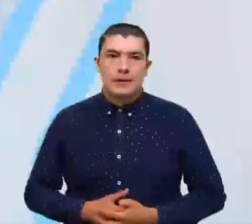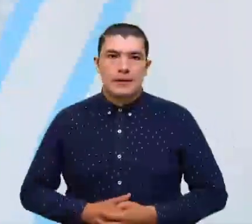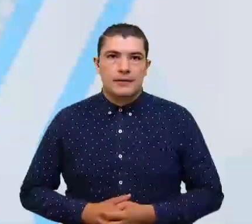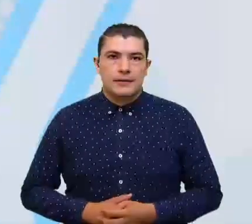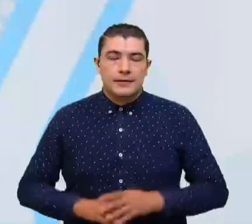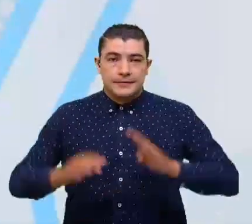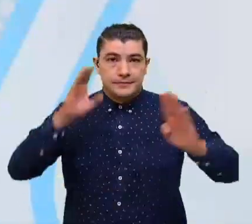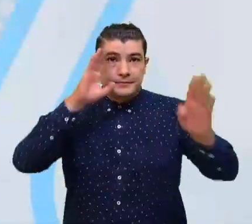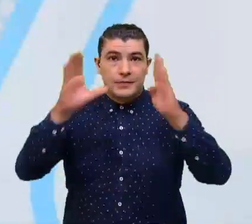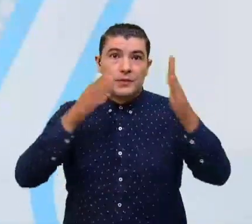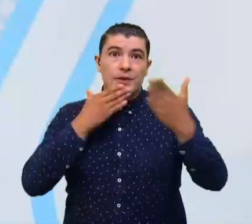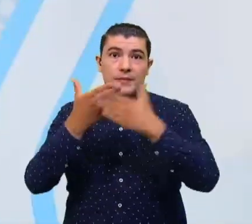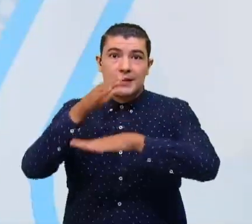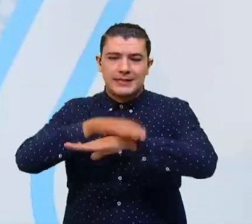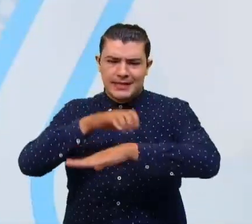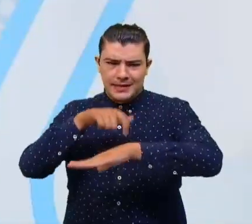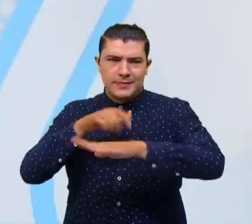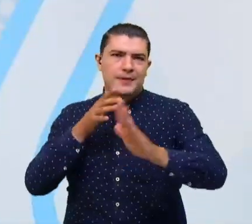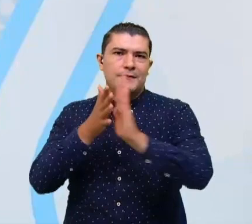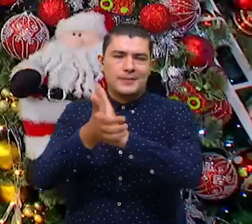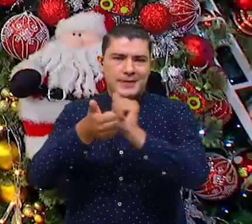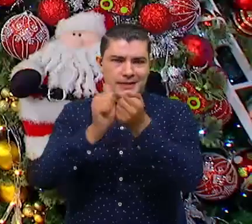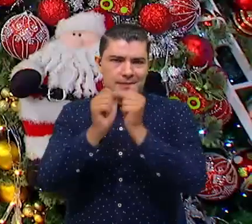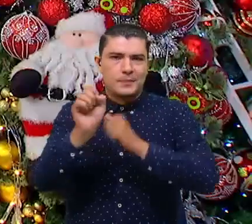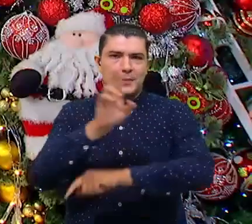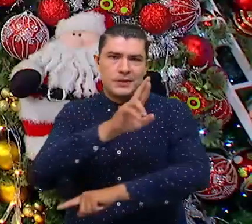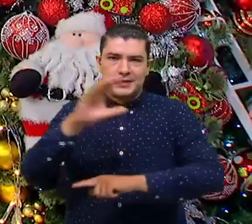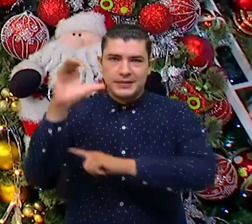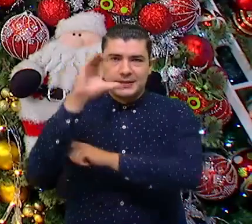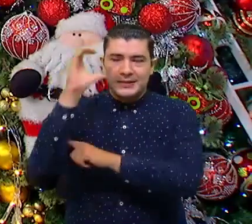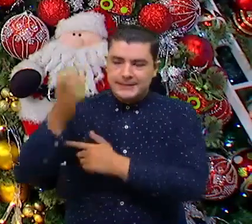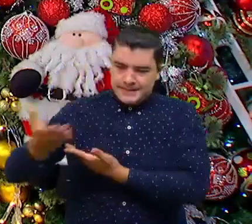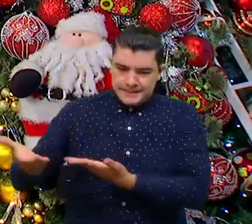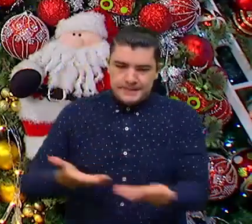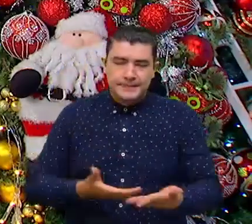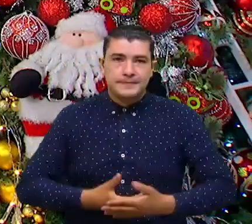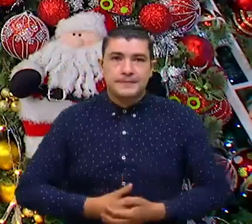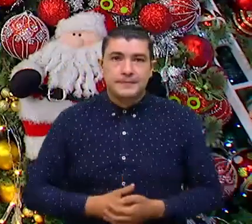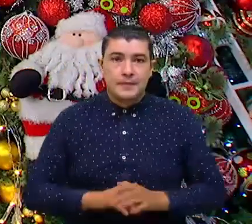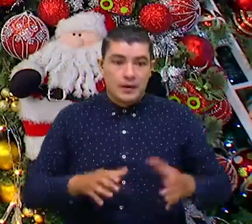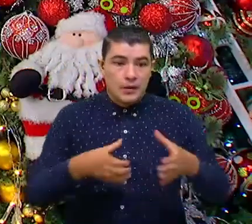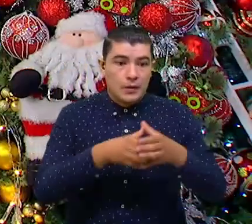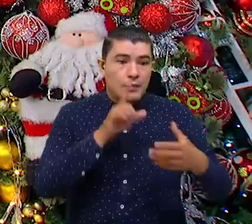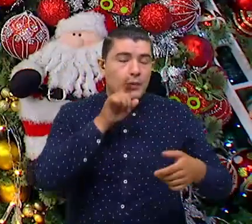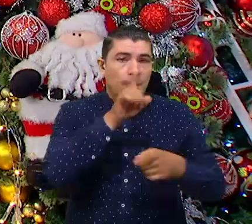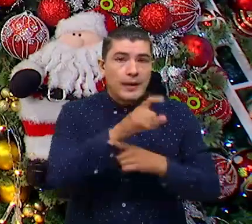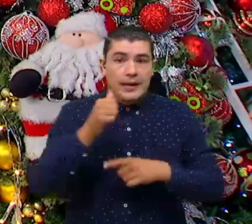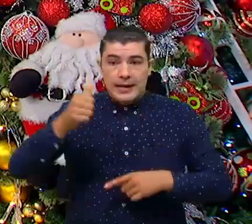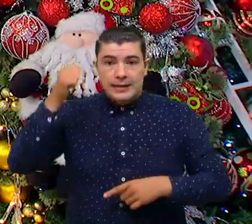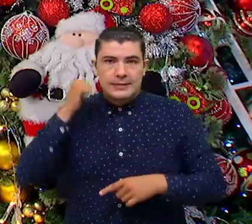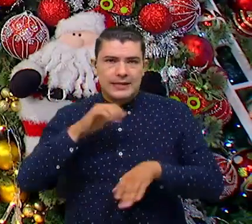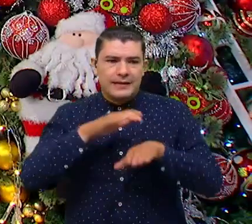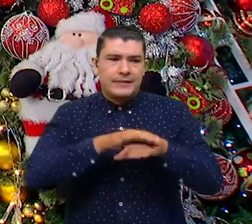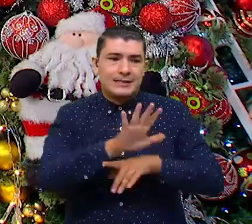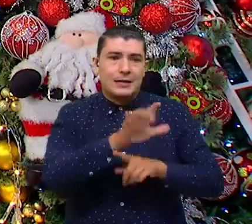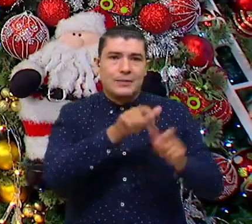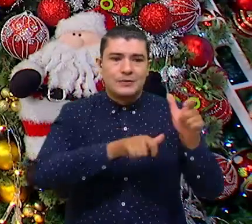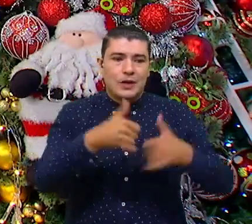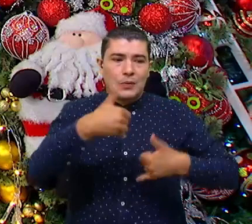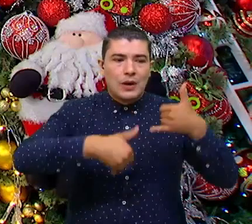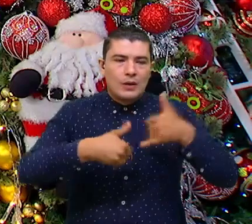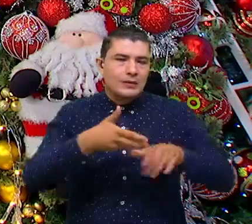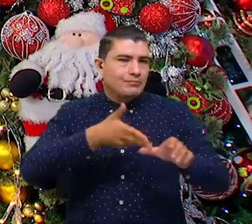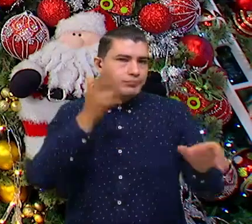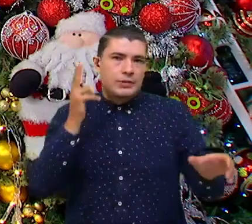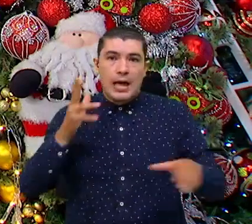hora de los deportes en el oriente colombiano bienvenidos novedades en atlético bucaramanga ayer el club informó de la salida de cinco jugadores y en las